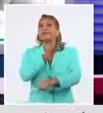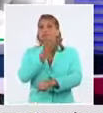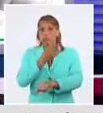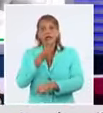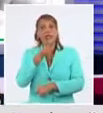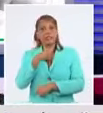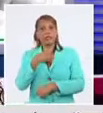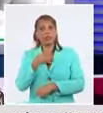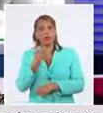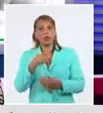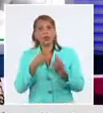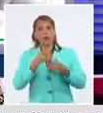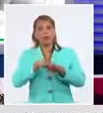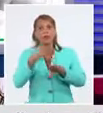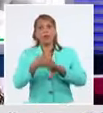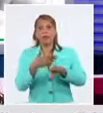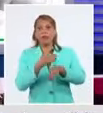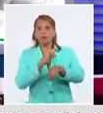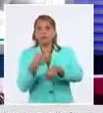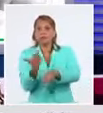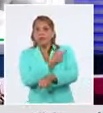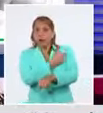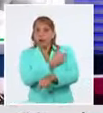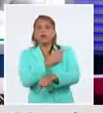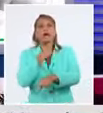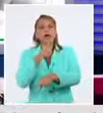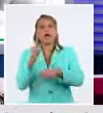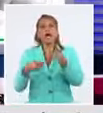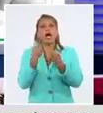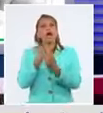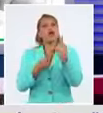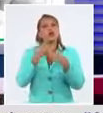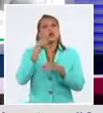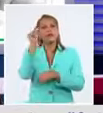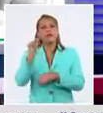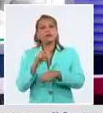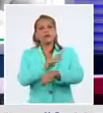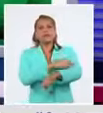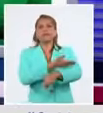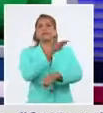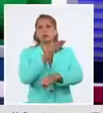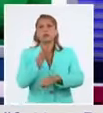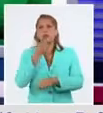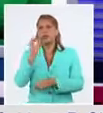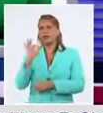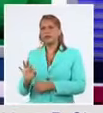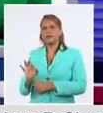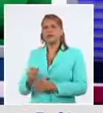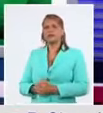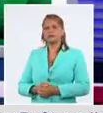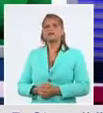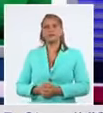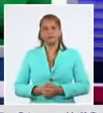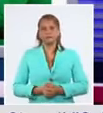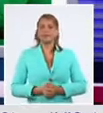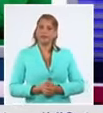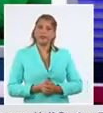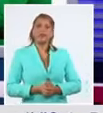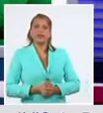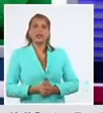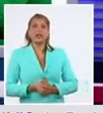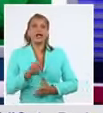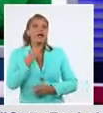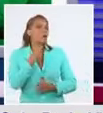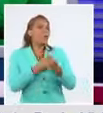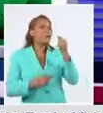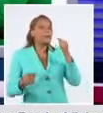tenido manifestaciones de hipertensión después de vacunados. ¿Puede ser esto posible, doctora? A ver, un principio fundamental